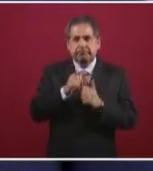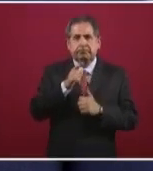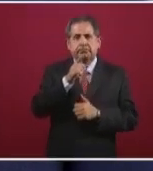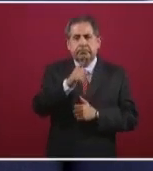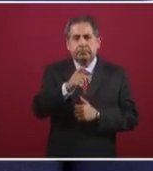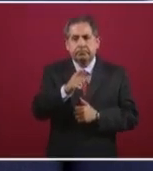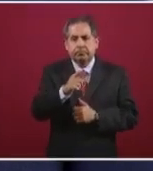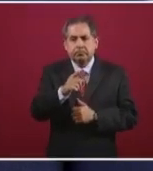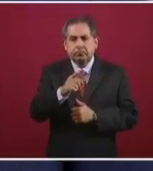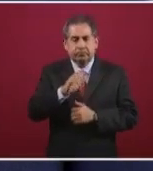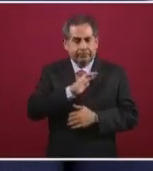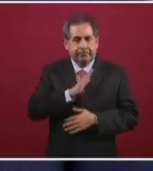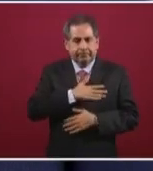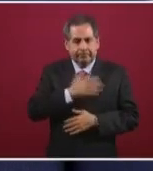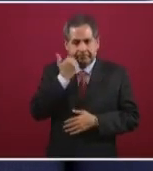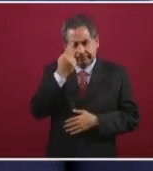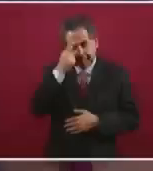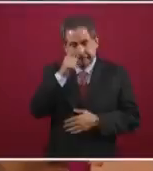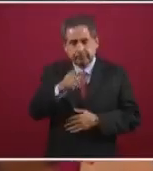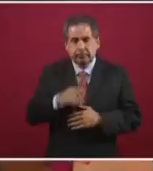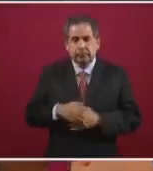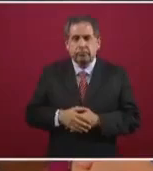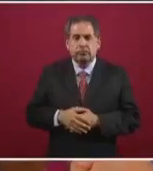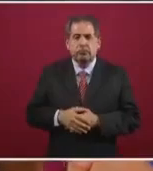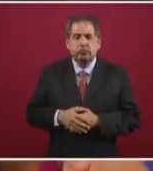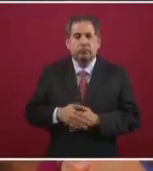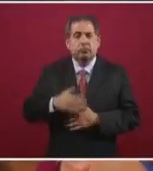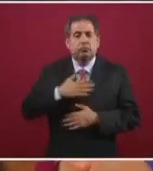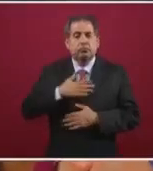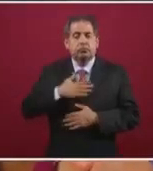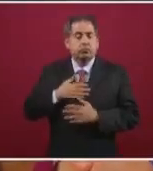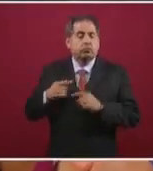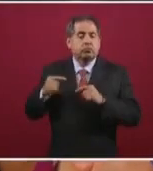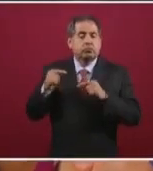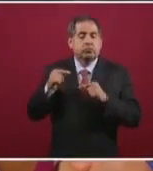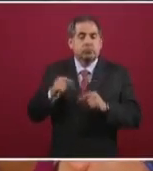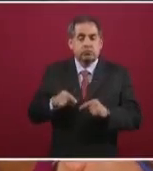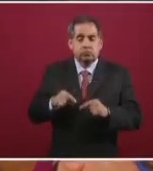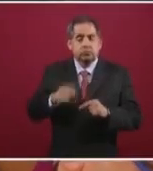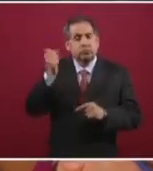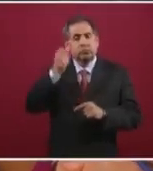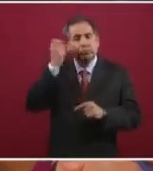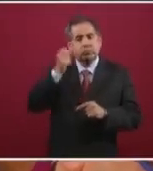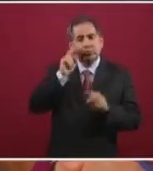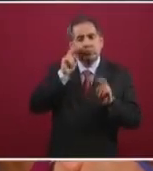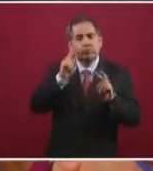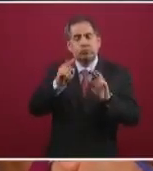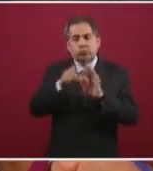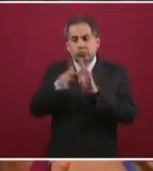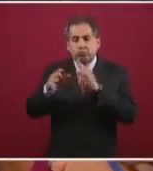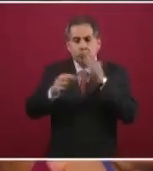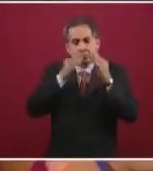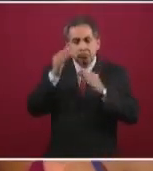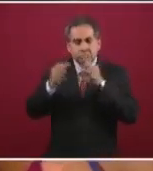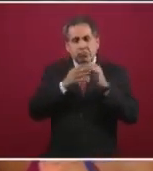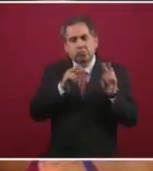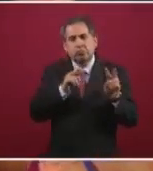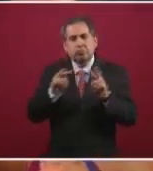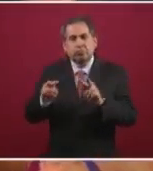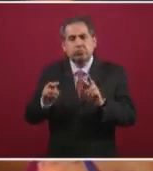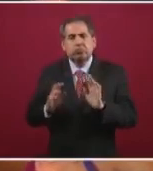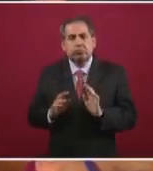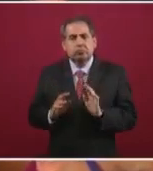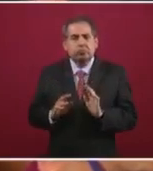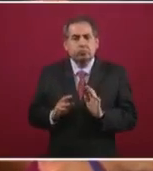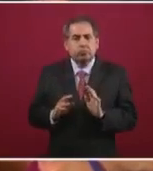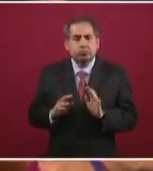hablaré en español. Yo vive cubrir y conferencia de prensa y la ruta